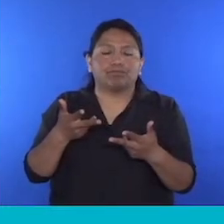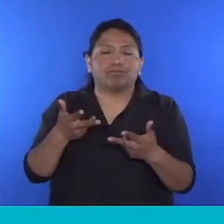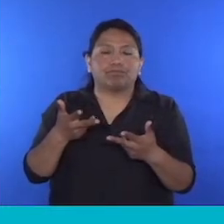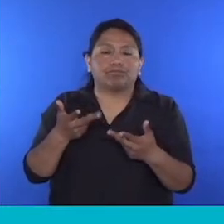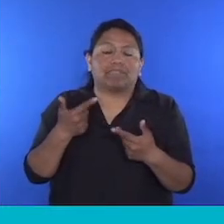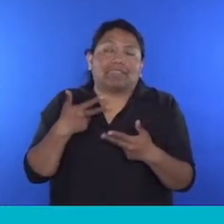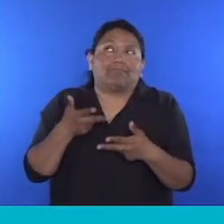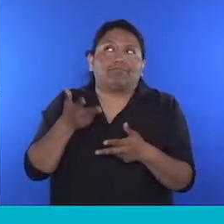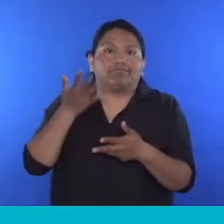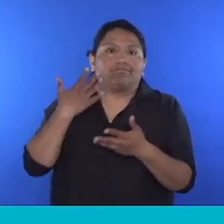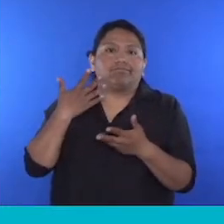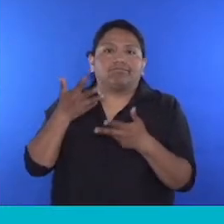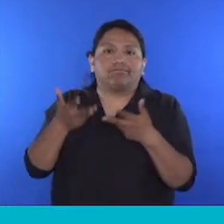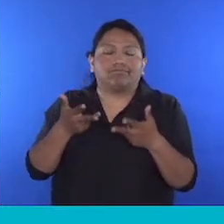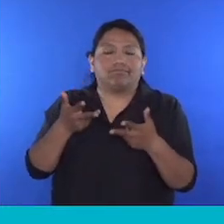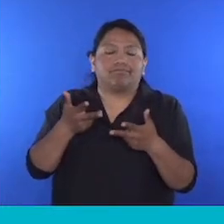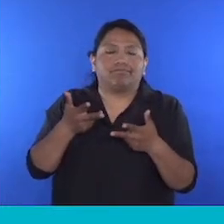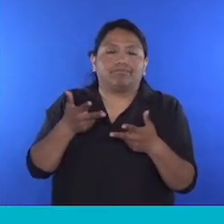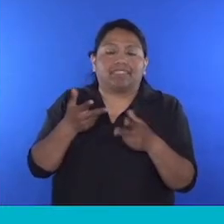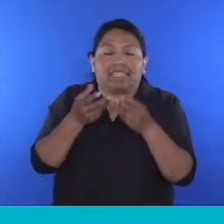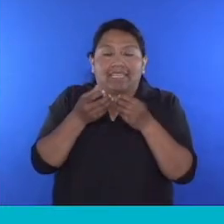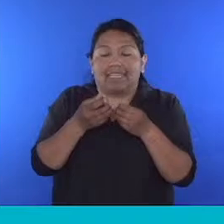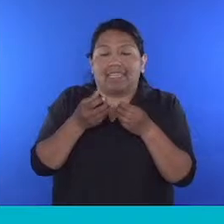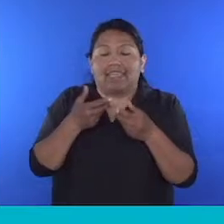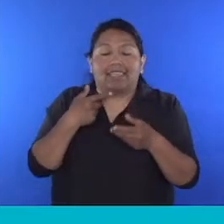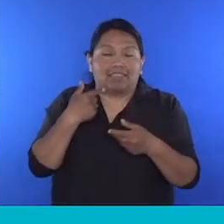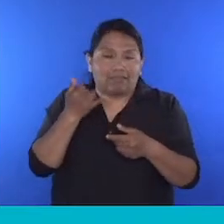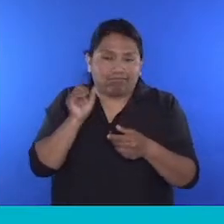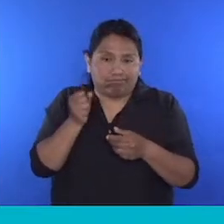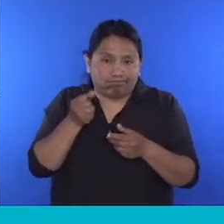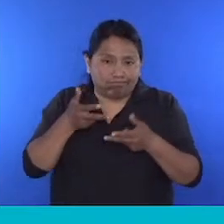que dije en el comienzo de esta